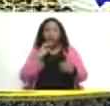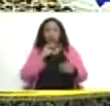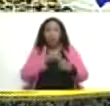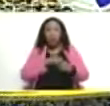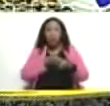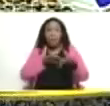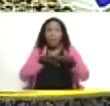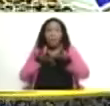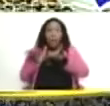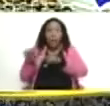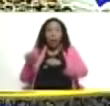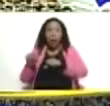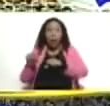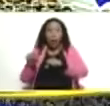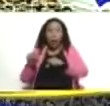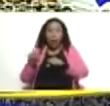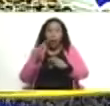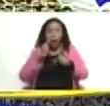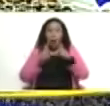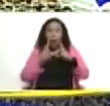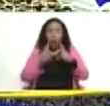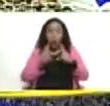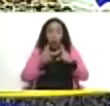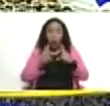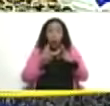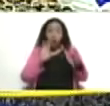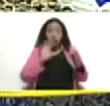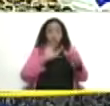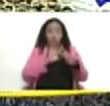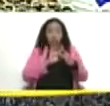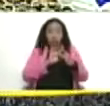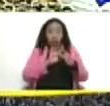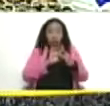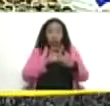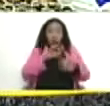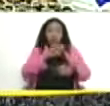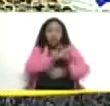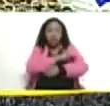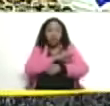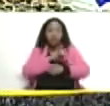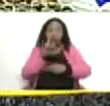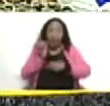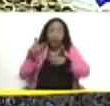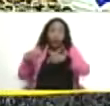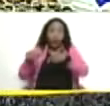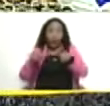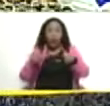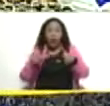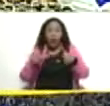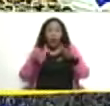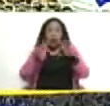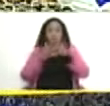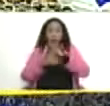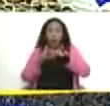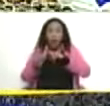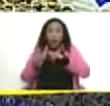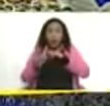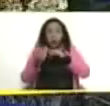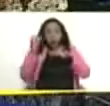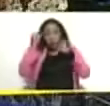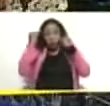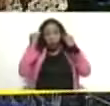imperialista con aliados oligárquicos de la región. Y sobre la base de esas